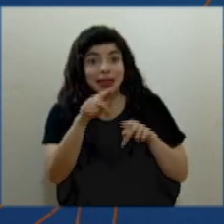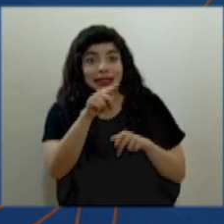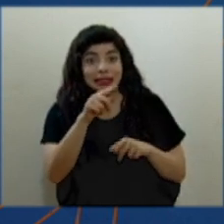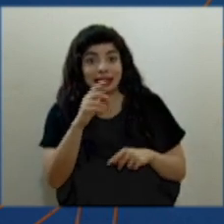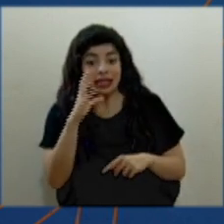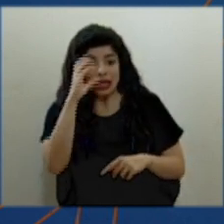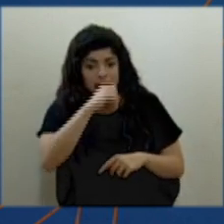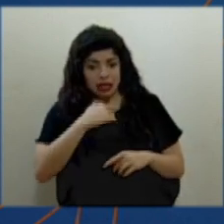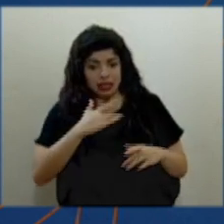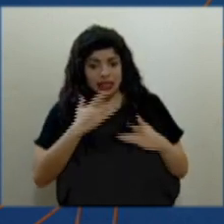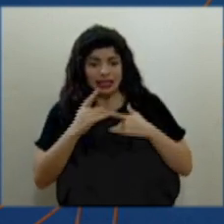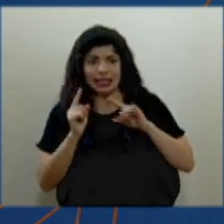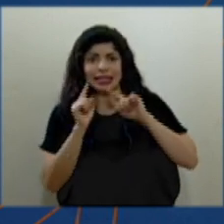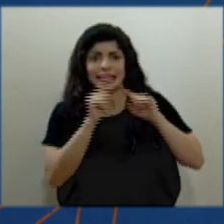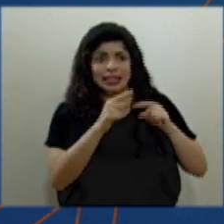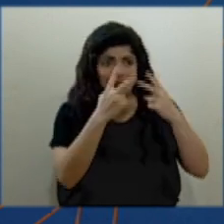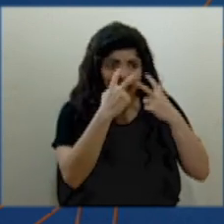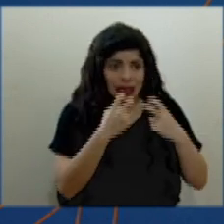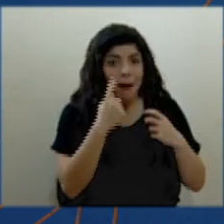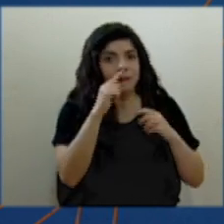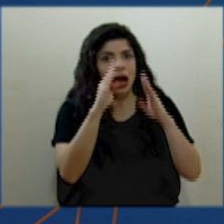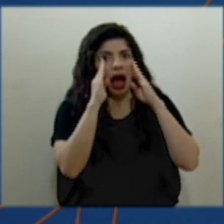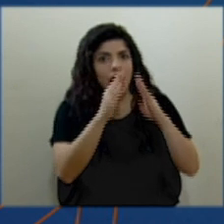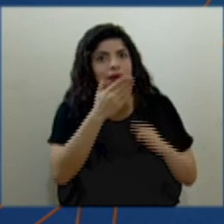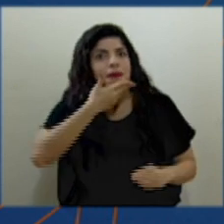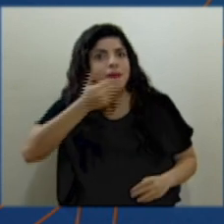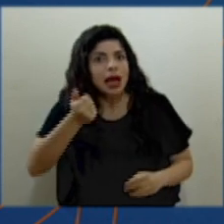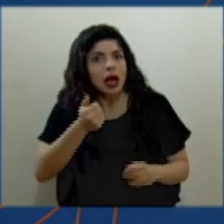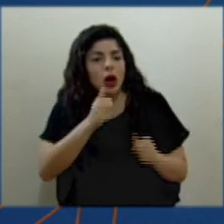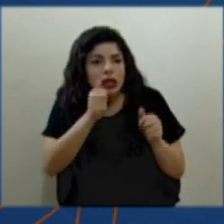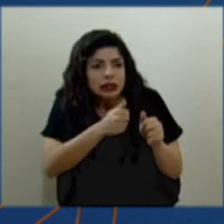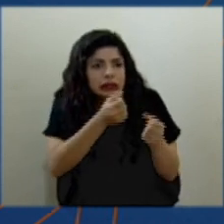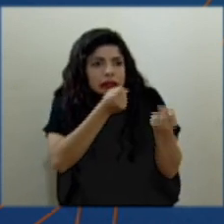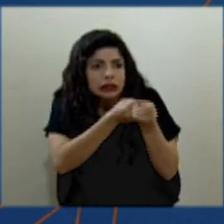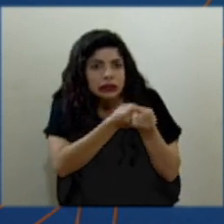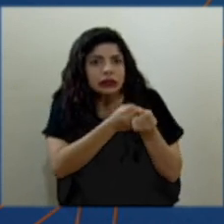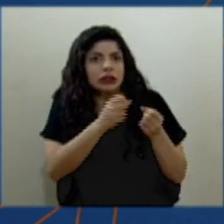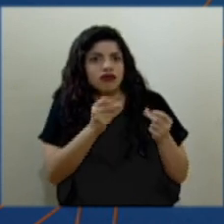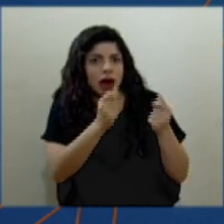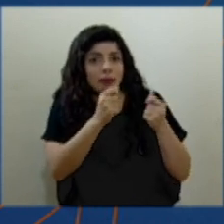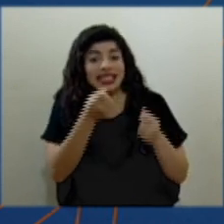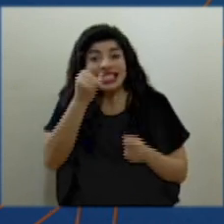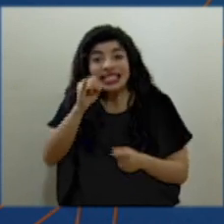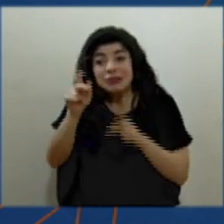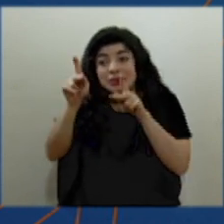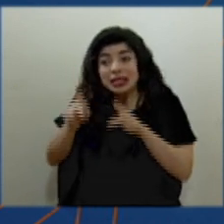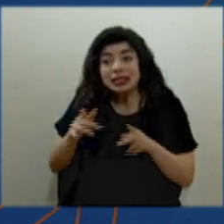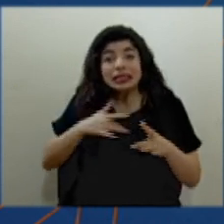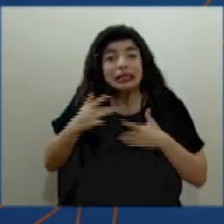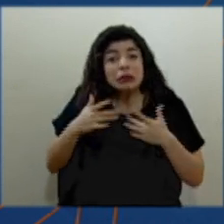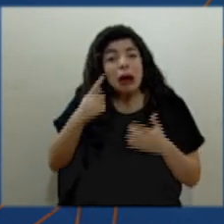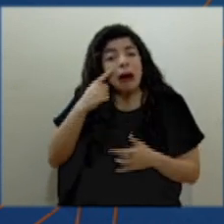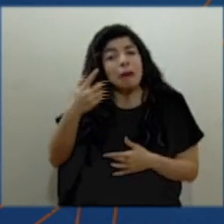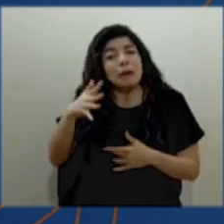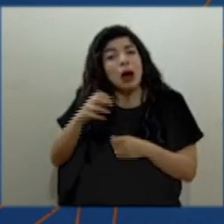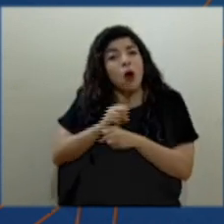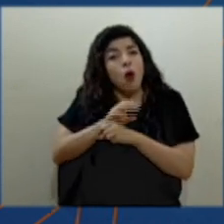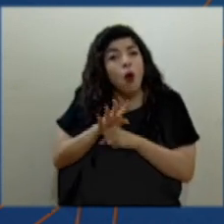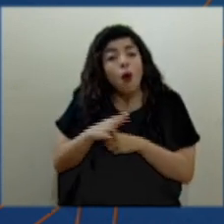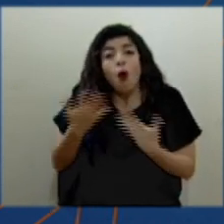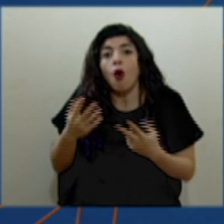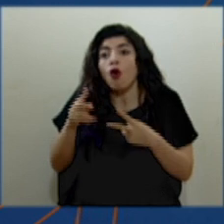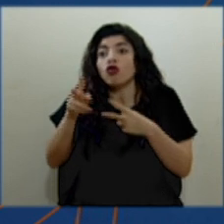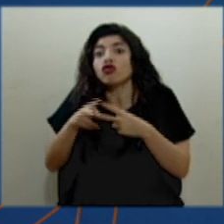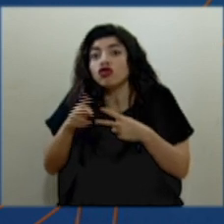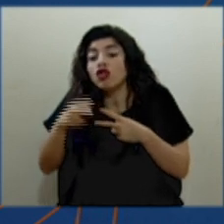para ser diagnosticadas y darles el debido seguimiento. Cualquier persona con un síntoma asociado al COVID-19 o bien con 2